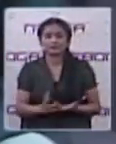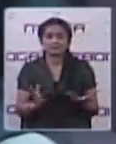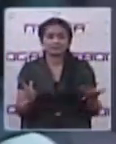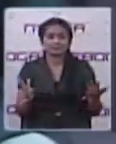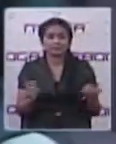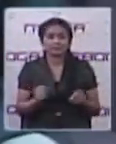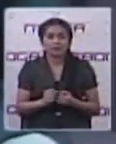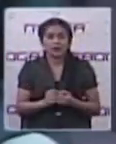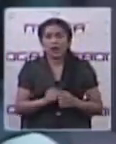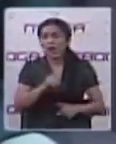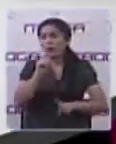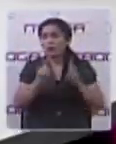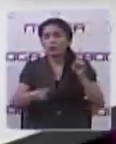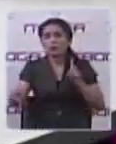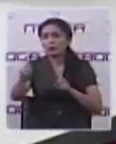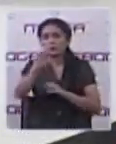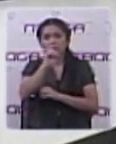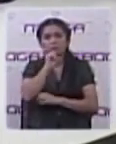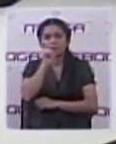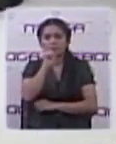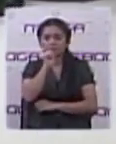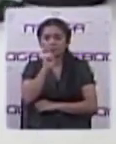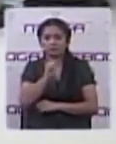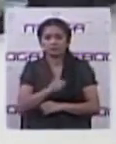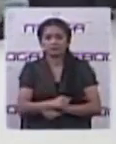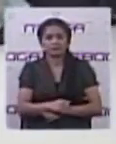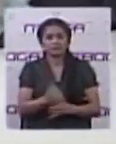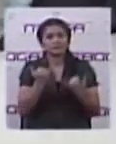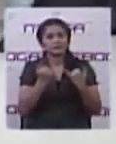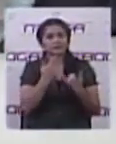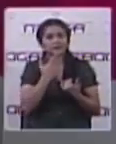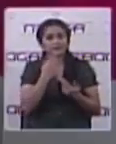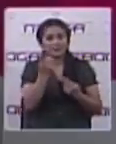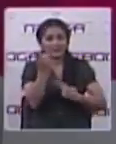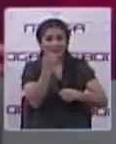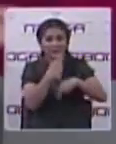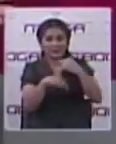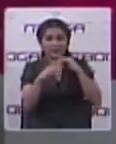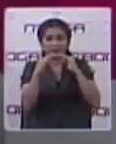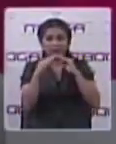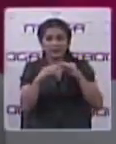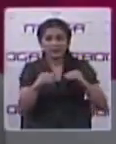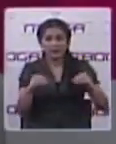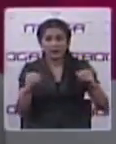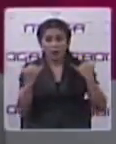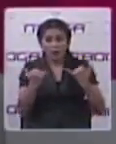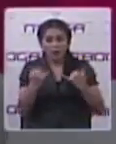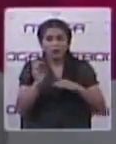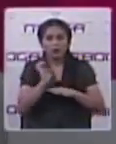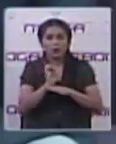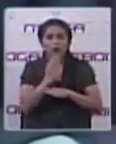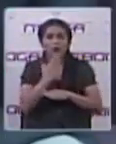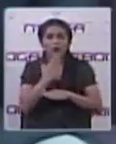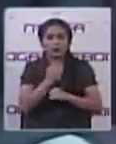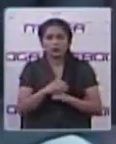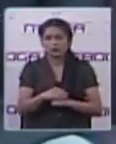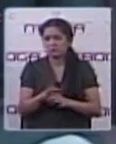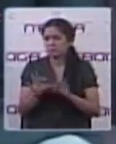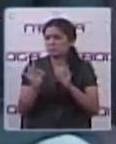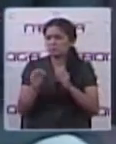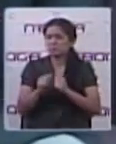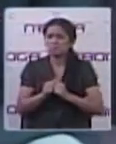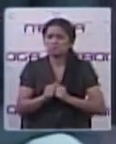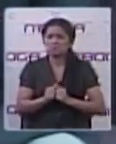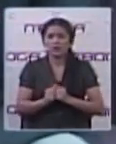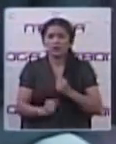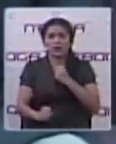no se cumple al pie de la letra. ¿Cómo está el mercado de bienes raíces en la actualidad, bajo su criterio, su punto de vista? Muy bien. ¿Sí? Para mí,